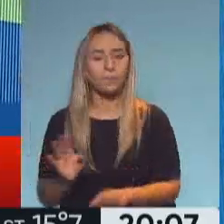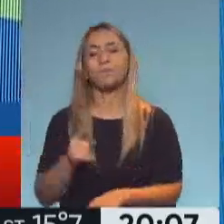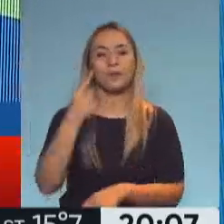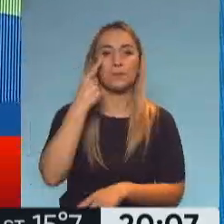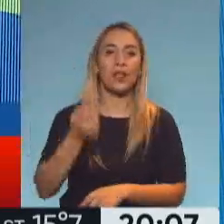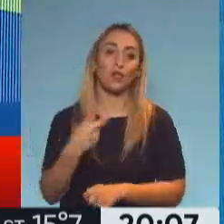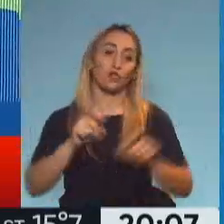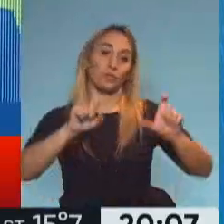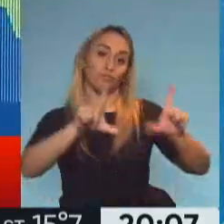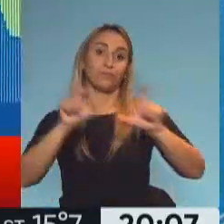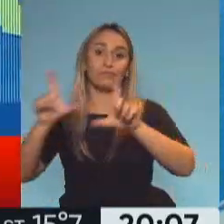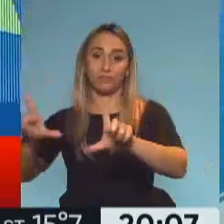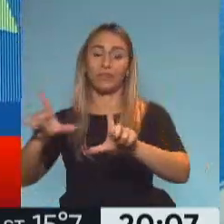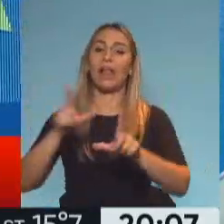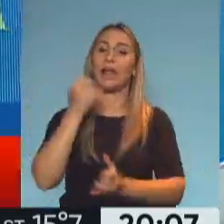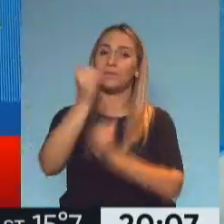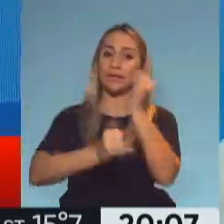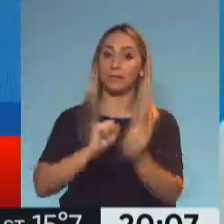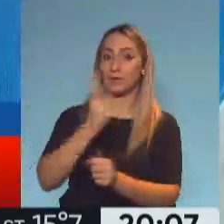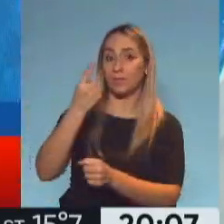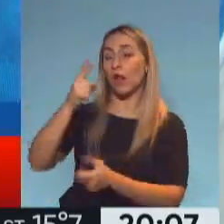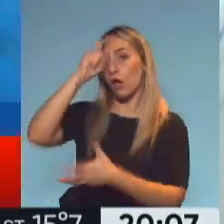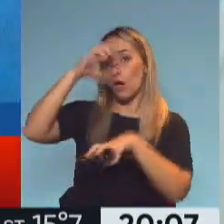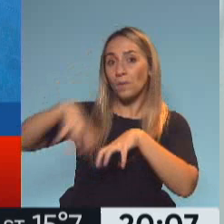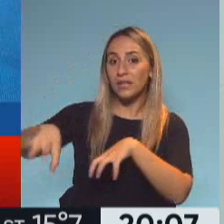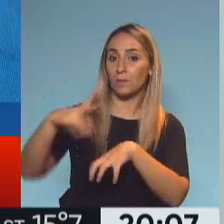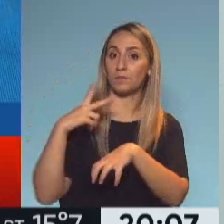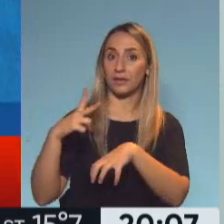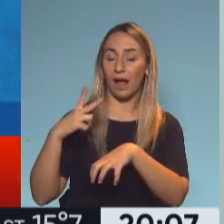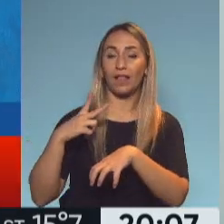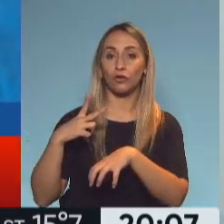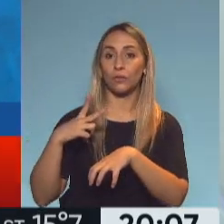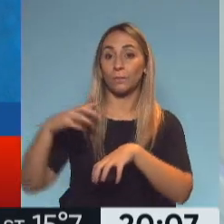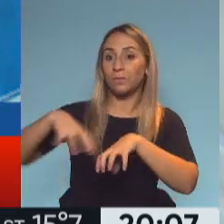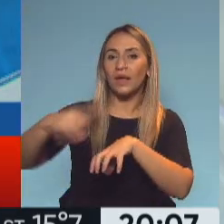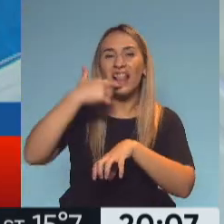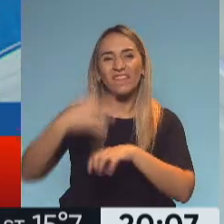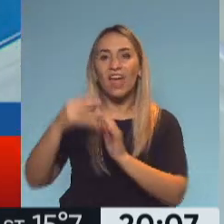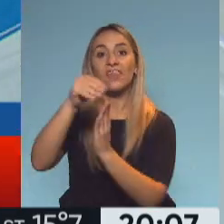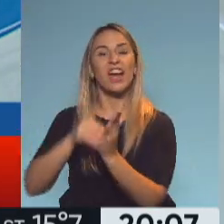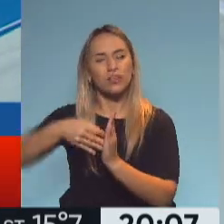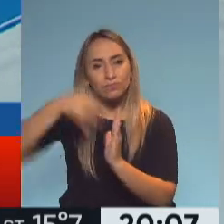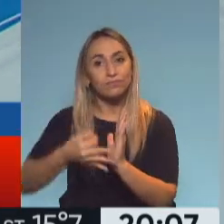Una tiene que ver con el sector privado, puntualmente, que la verdad es que el dato no lo conocemos.